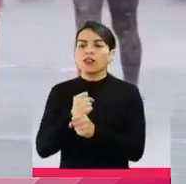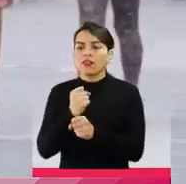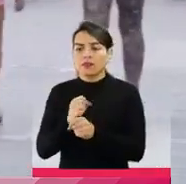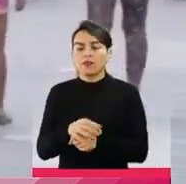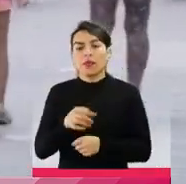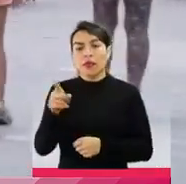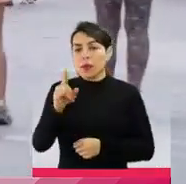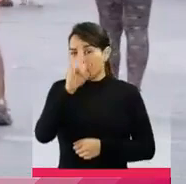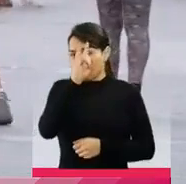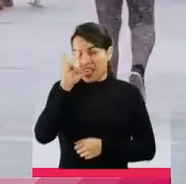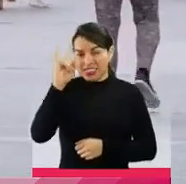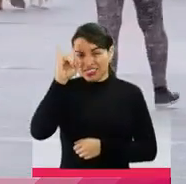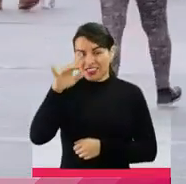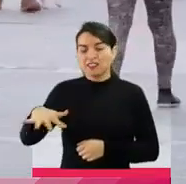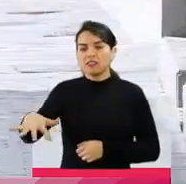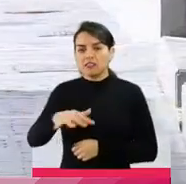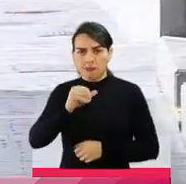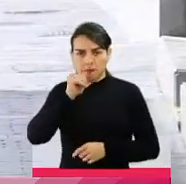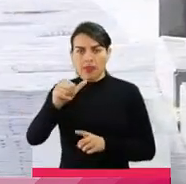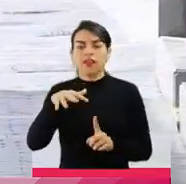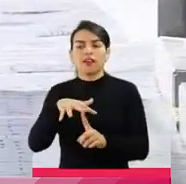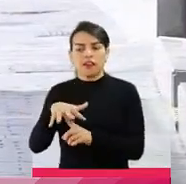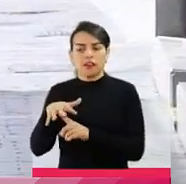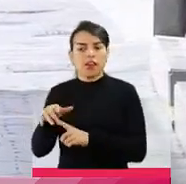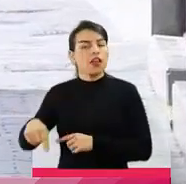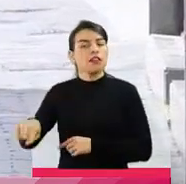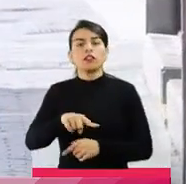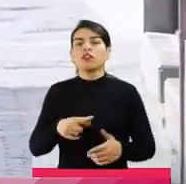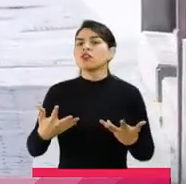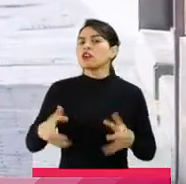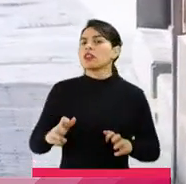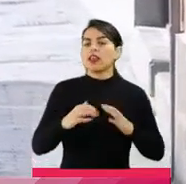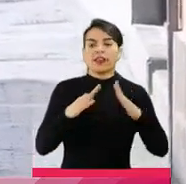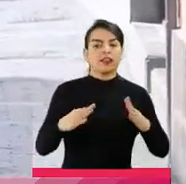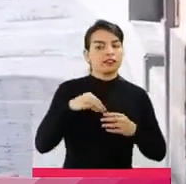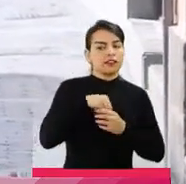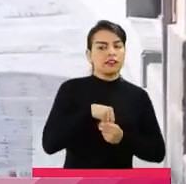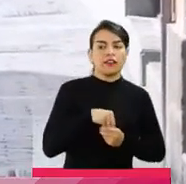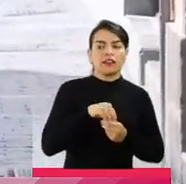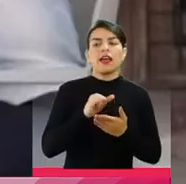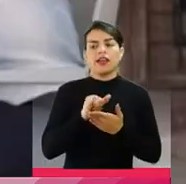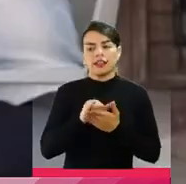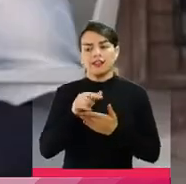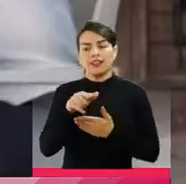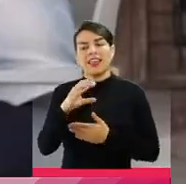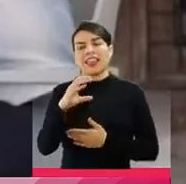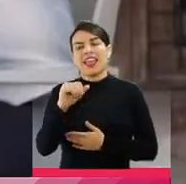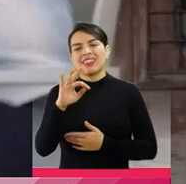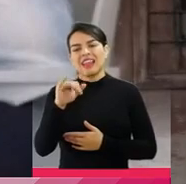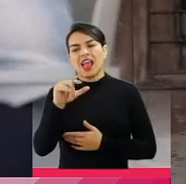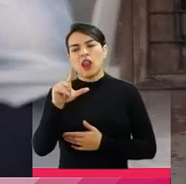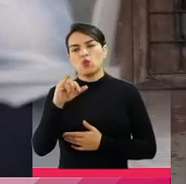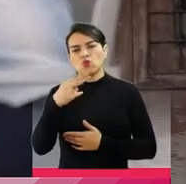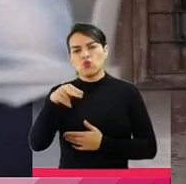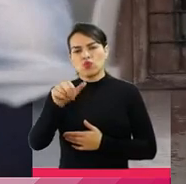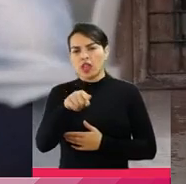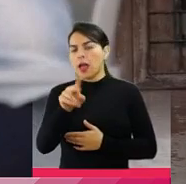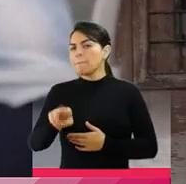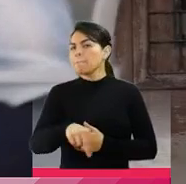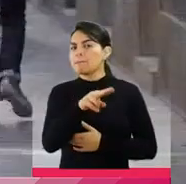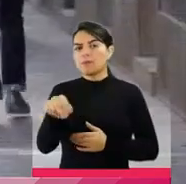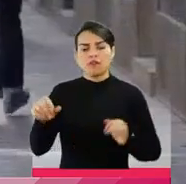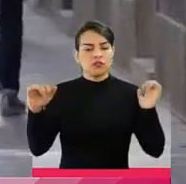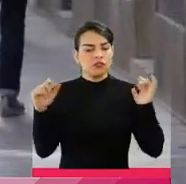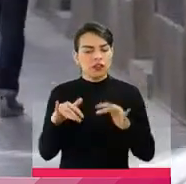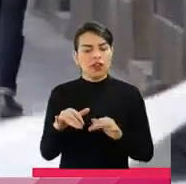de las zonas más afectadas, se niegan a regresar al confinamiento. Sin embargo, en Cataluña prohibieron las reuniones de más de 10